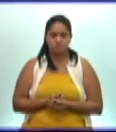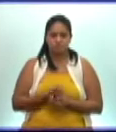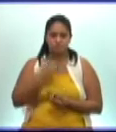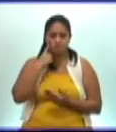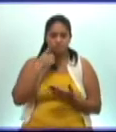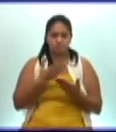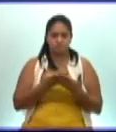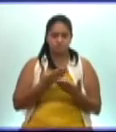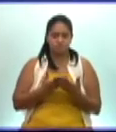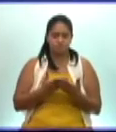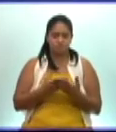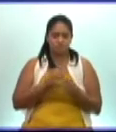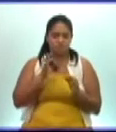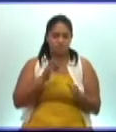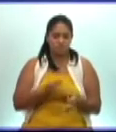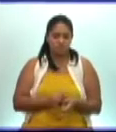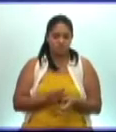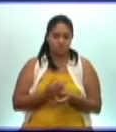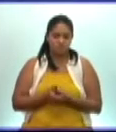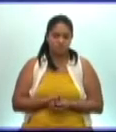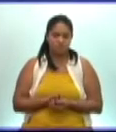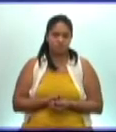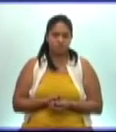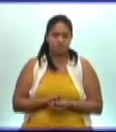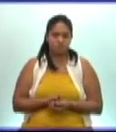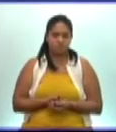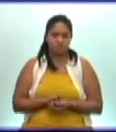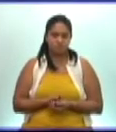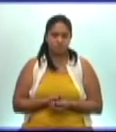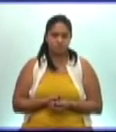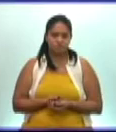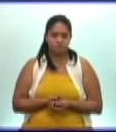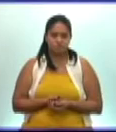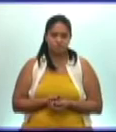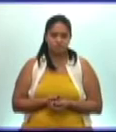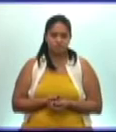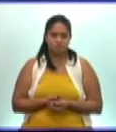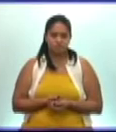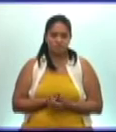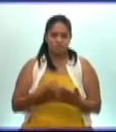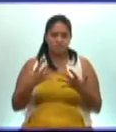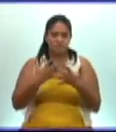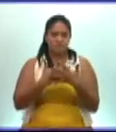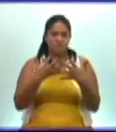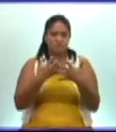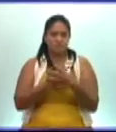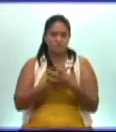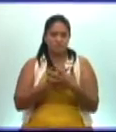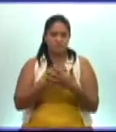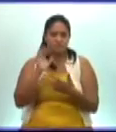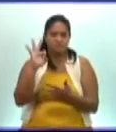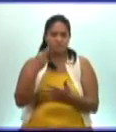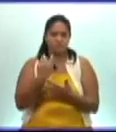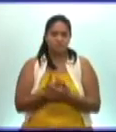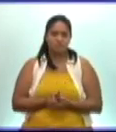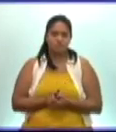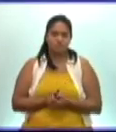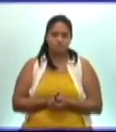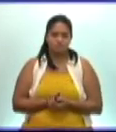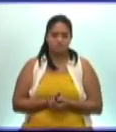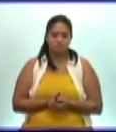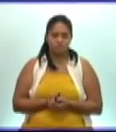propongo ir directamente al fenómeno de la interferencia. Esta interferencia como